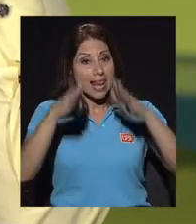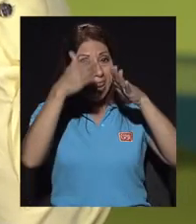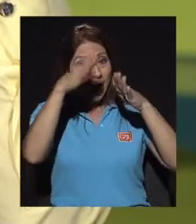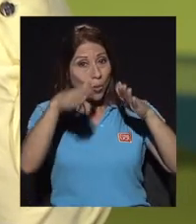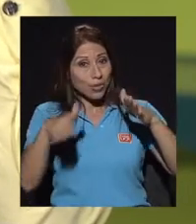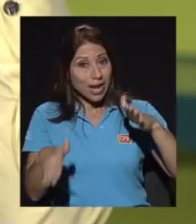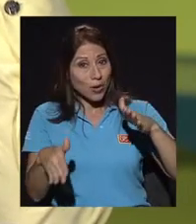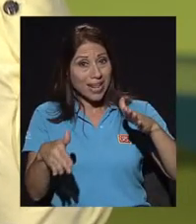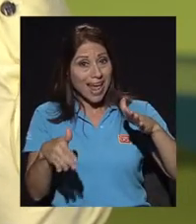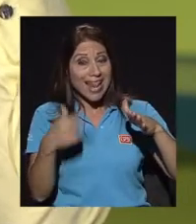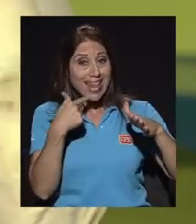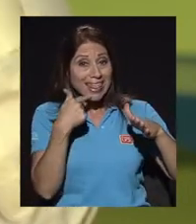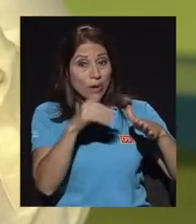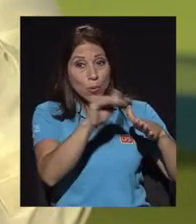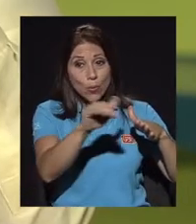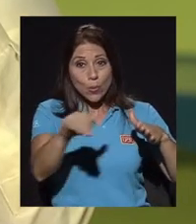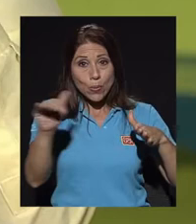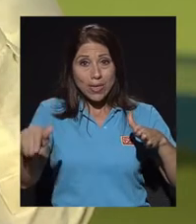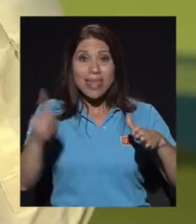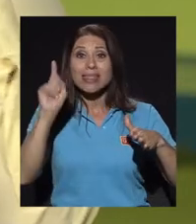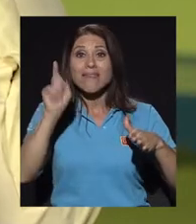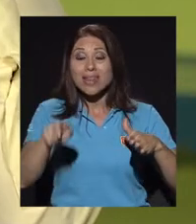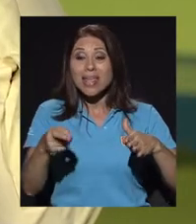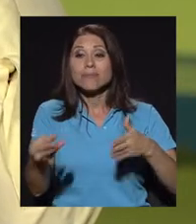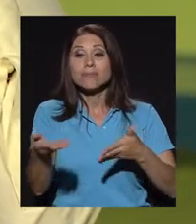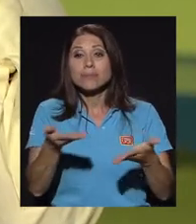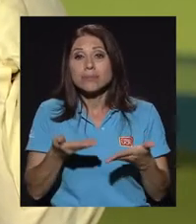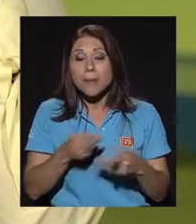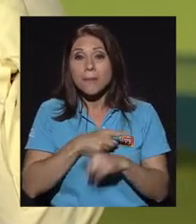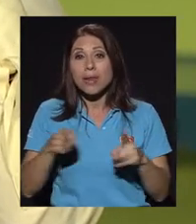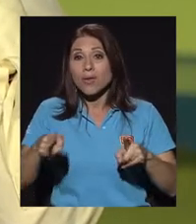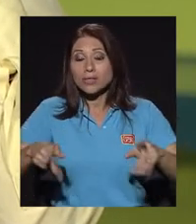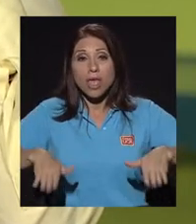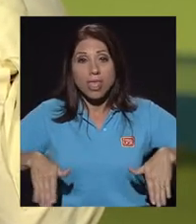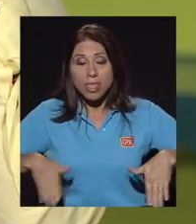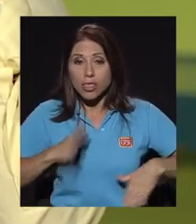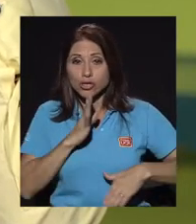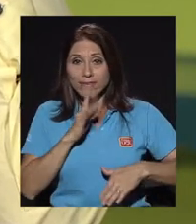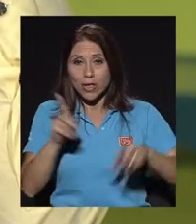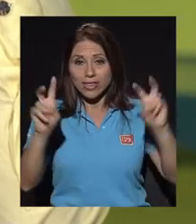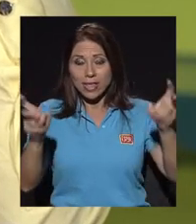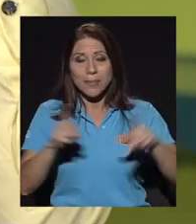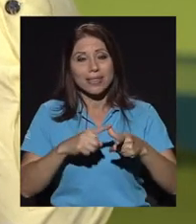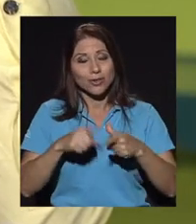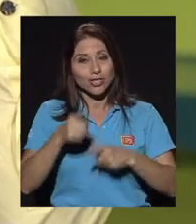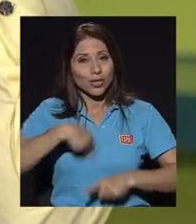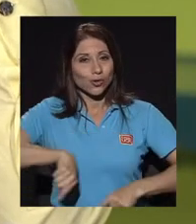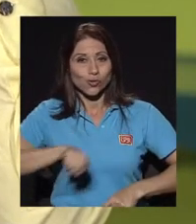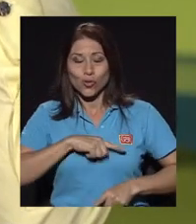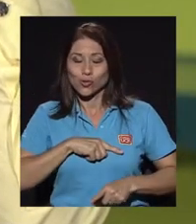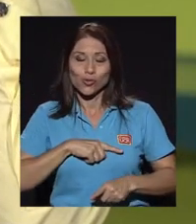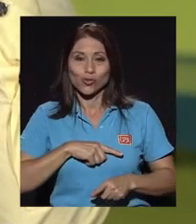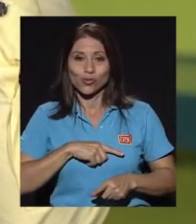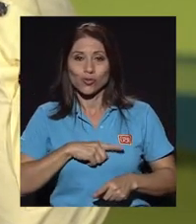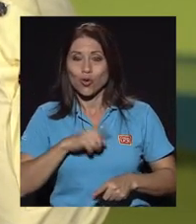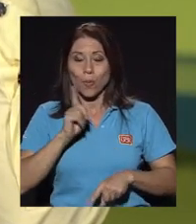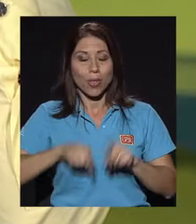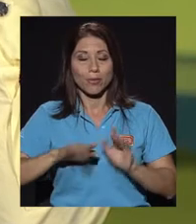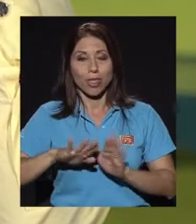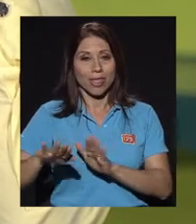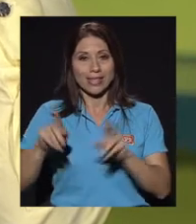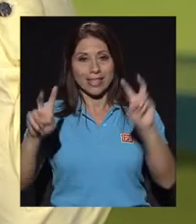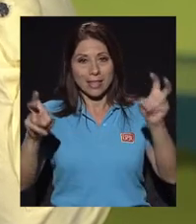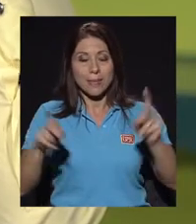personas participantes en algunas de las papeletas que tenían que regresarla, y ese tema tampoco lo hemos tratado, ¿verdad? Entonces definitivamente nosotros tampoco vamos a dejar eso de